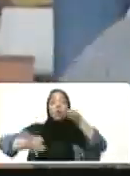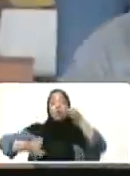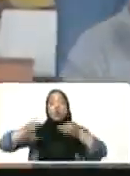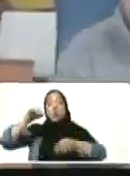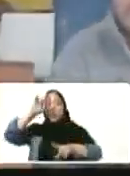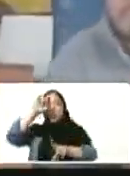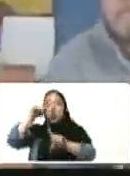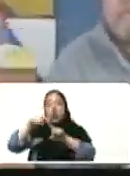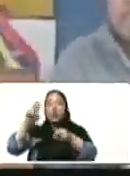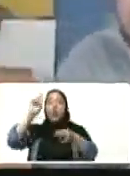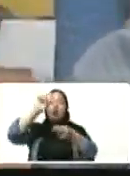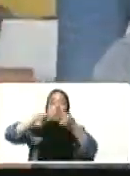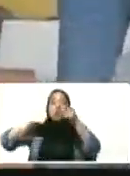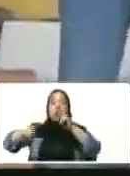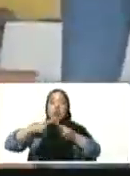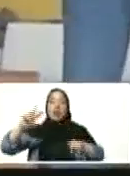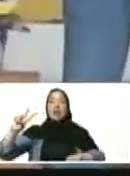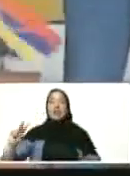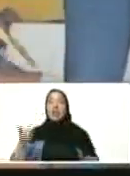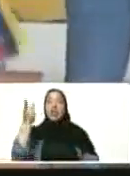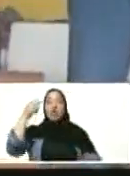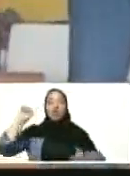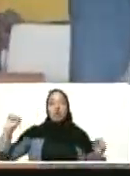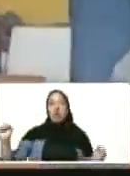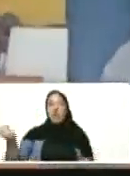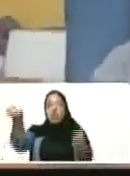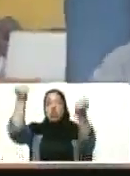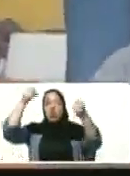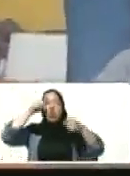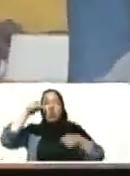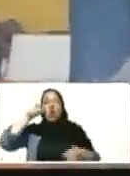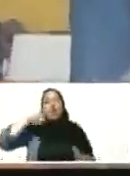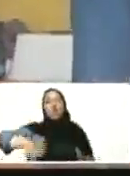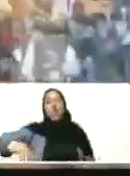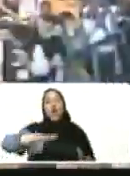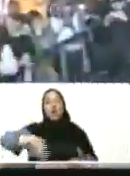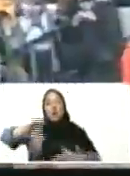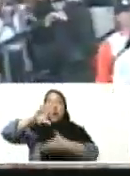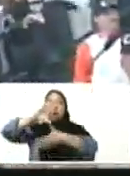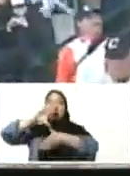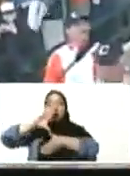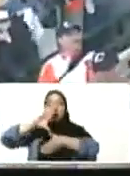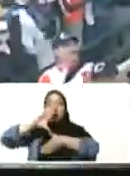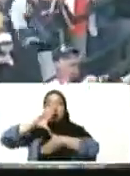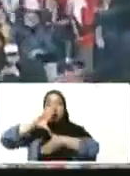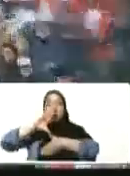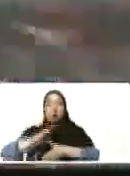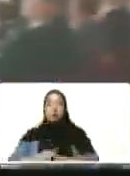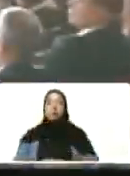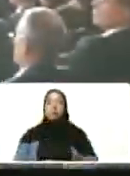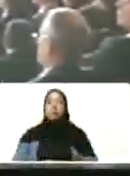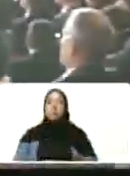la hora de la segunda independencia de los pueblos de la América!